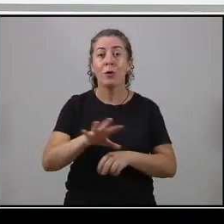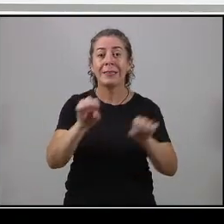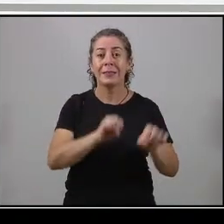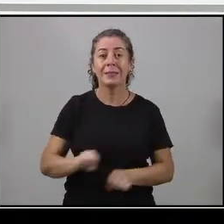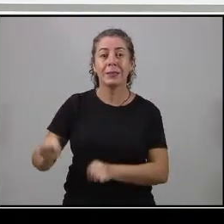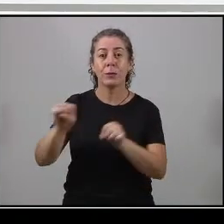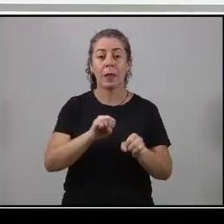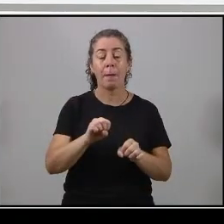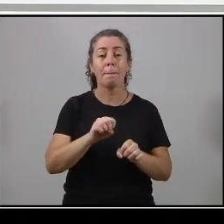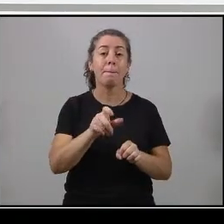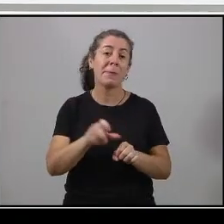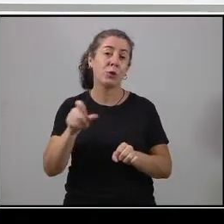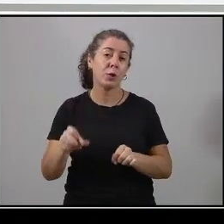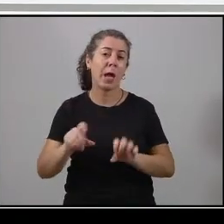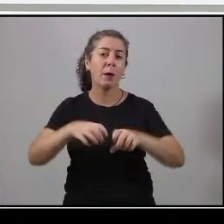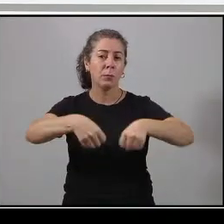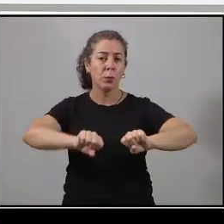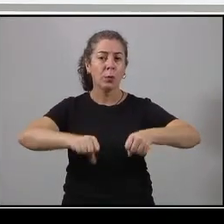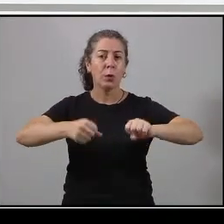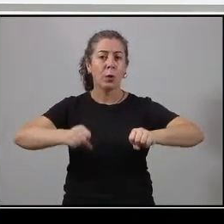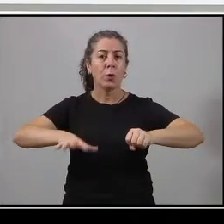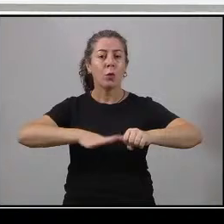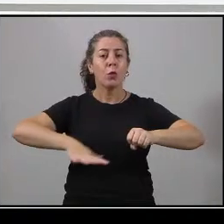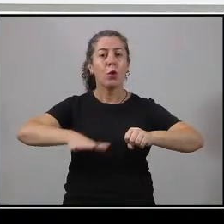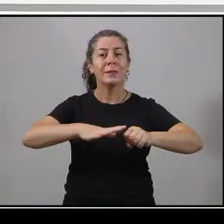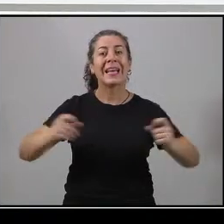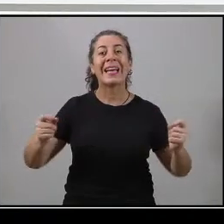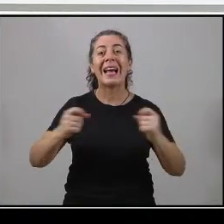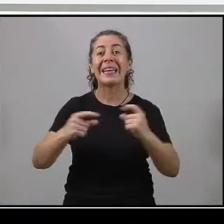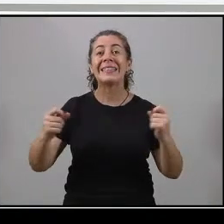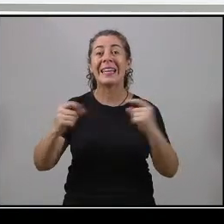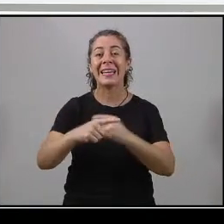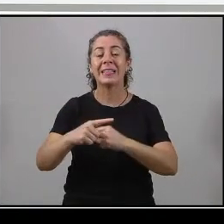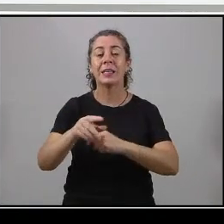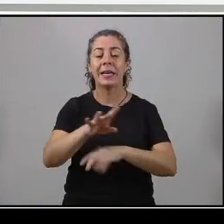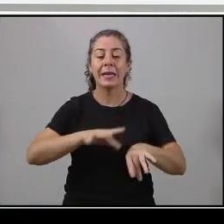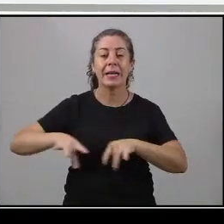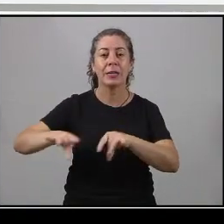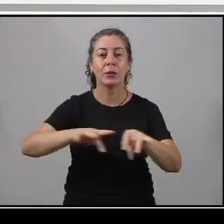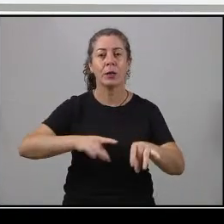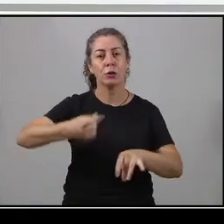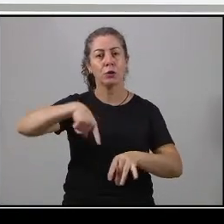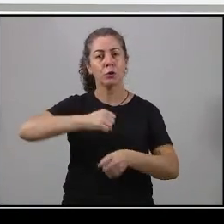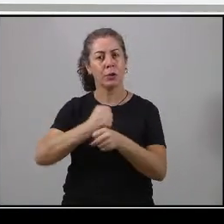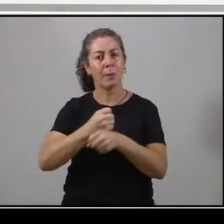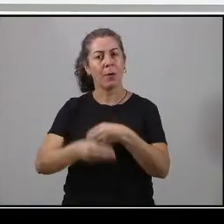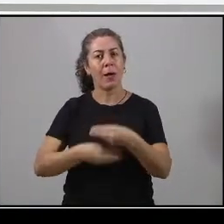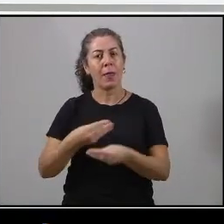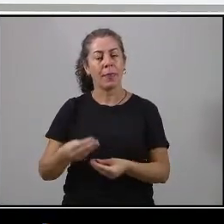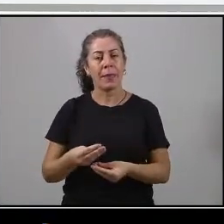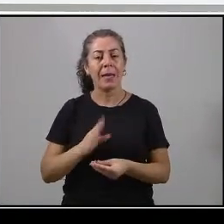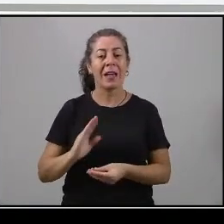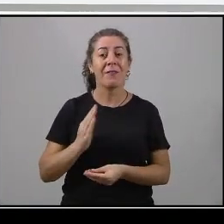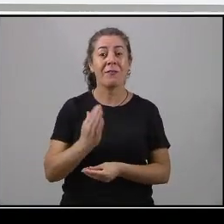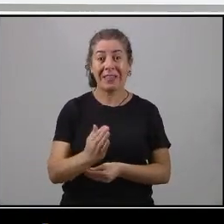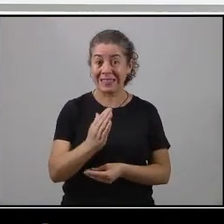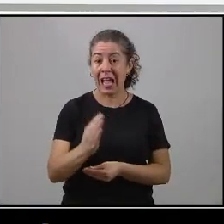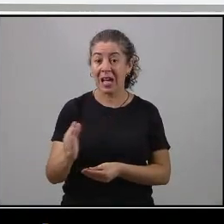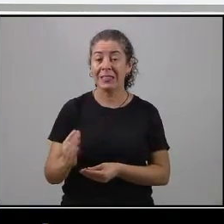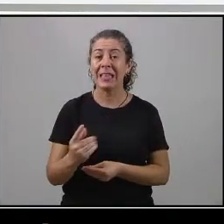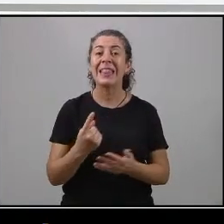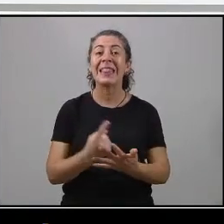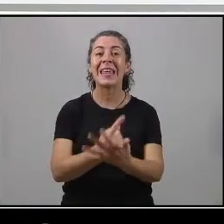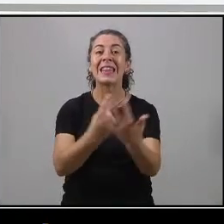de motocicletas en las carreteras regionales. Los trabajos que vamos a acometer afectan a 16